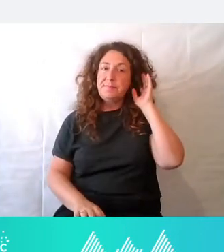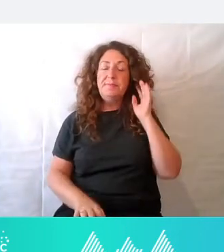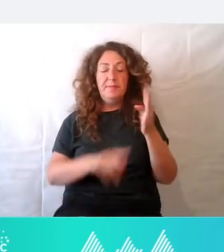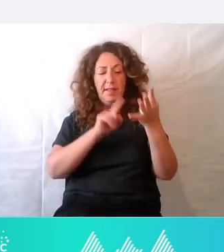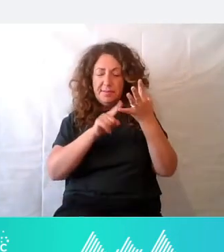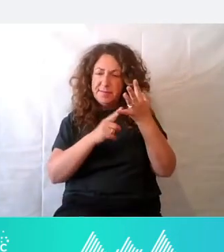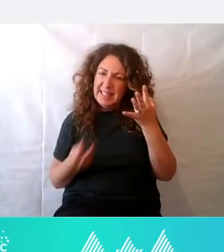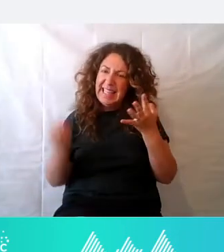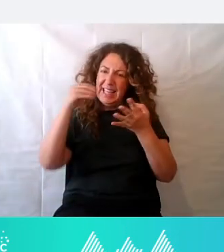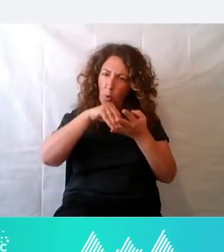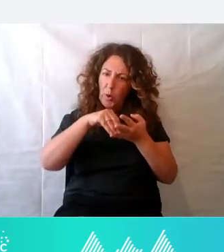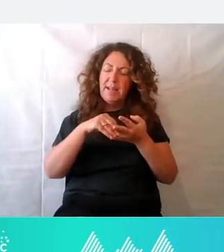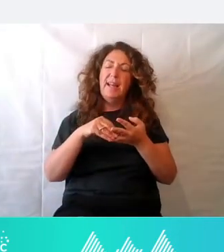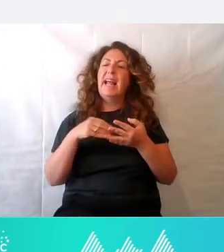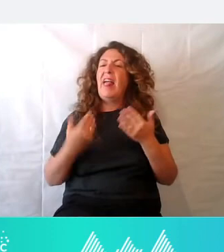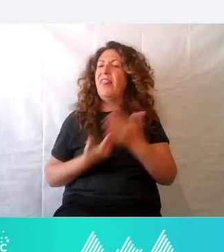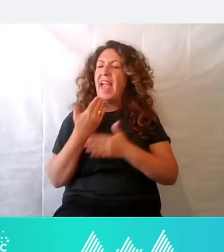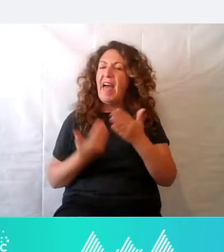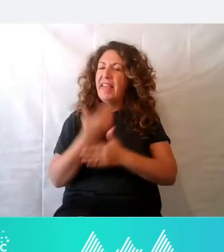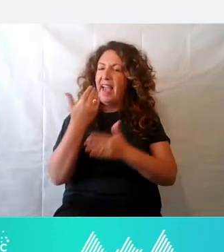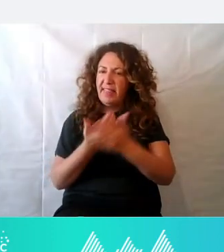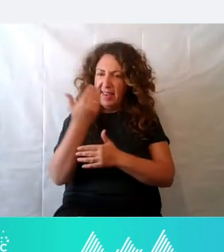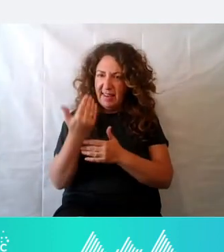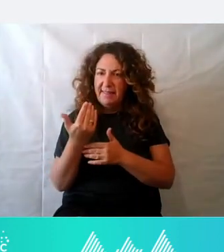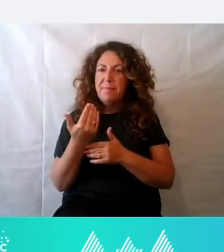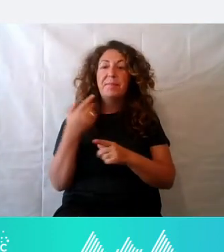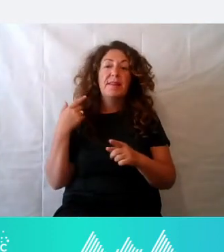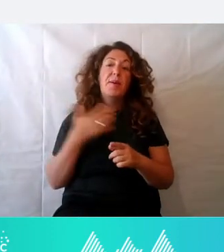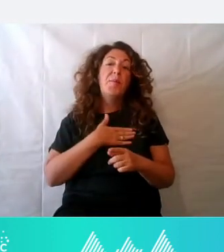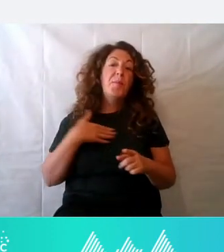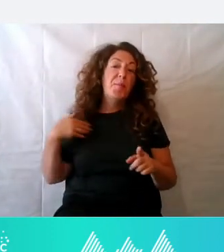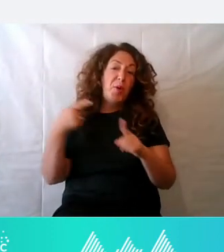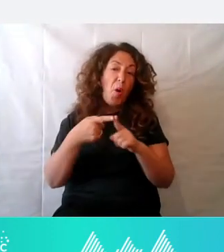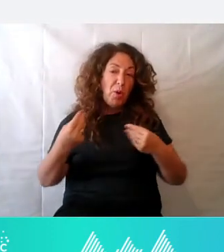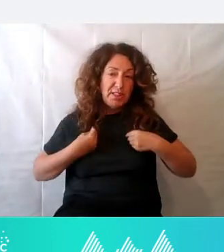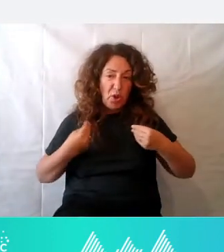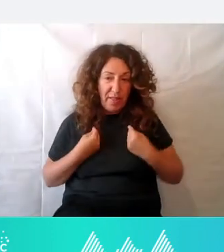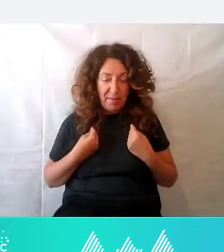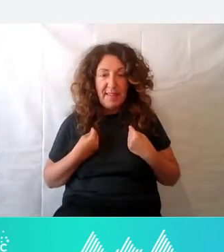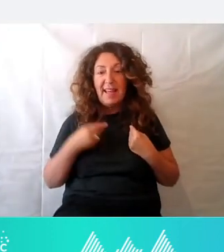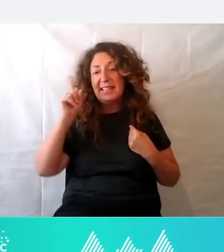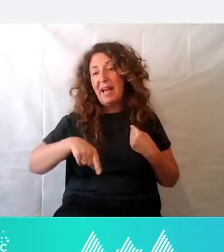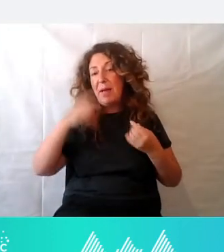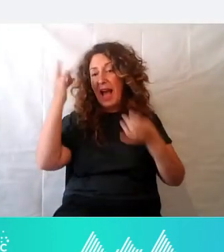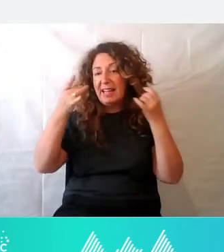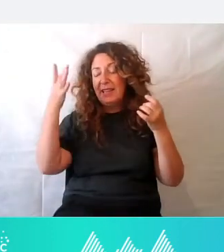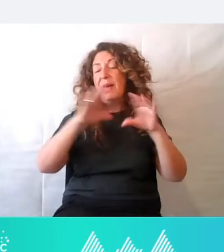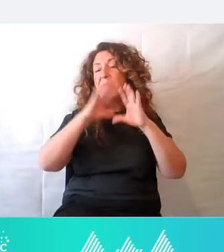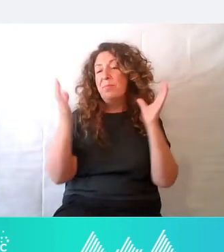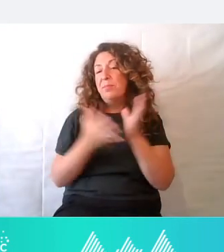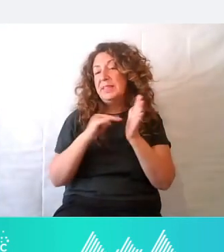día a día en vuestro propósito de vida y en vuestro propósito de actividad en el ámbito de la tecnología muchísimas gracias a todos de